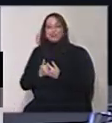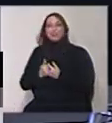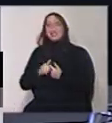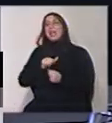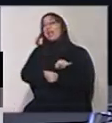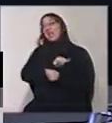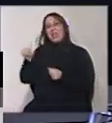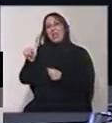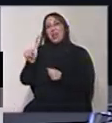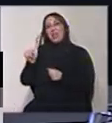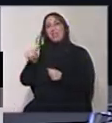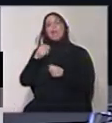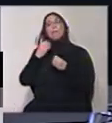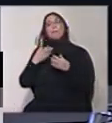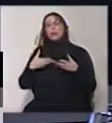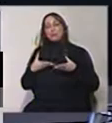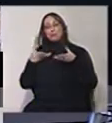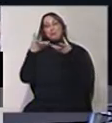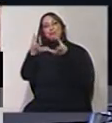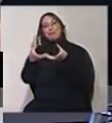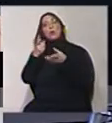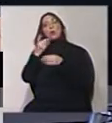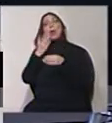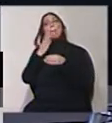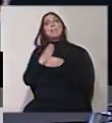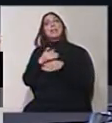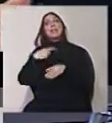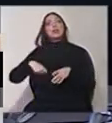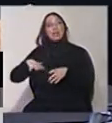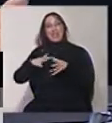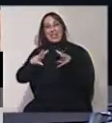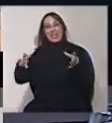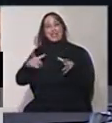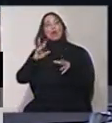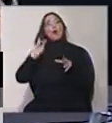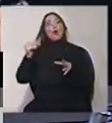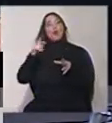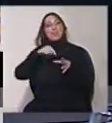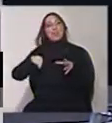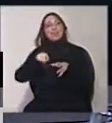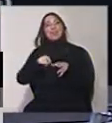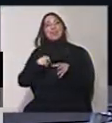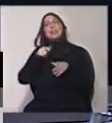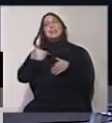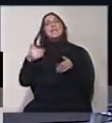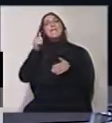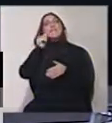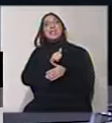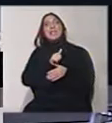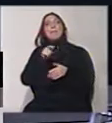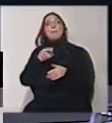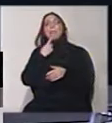batalla porque en realidad le entregamos a una parte de la población muy grande, sobre todo jóvenes, que lo hacemos víctima de las políticas